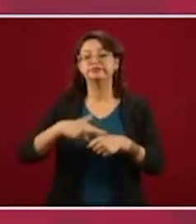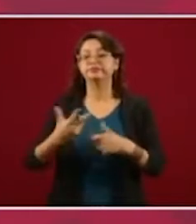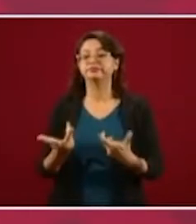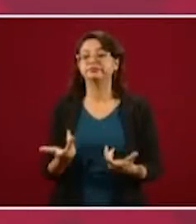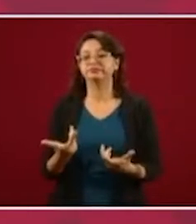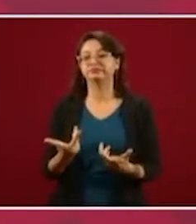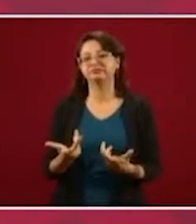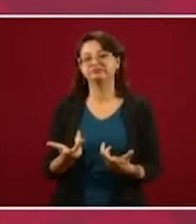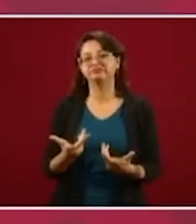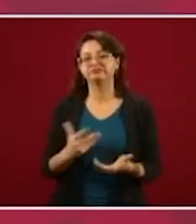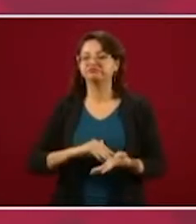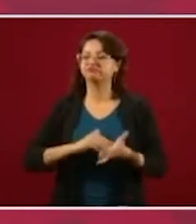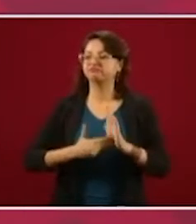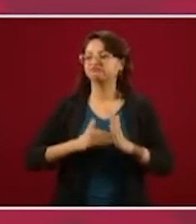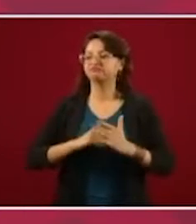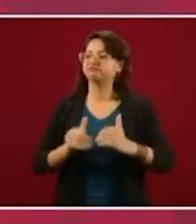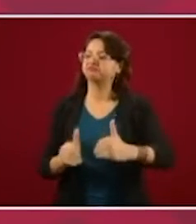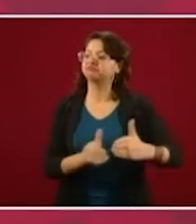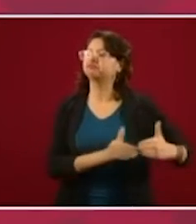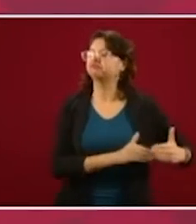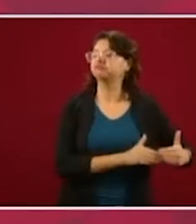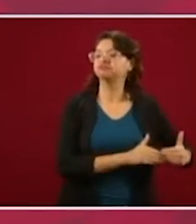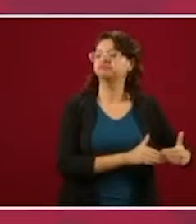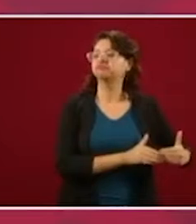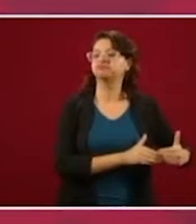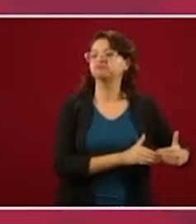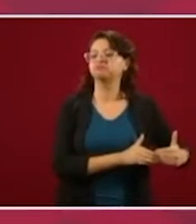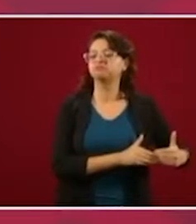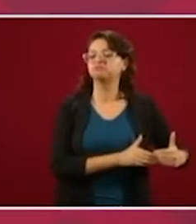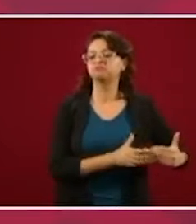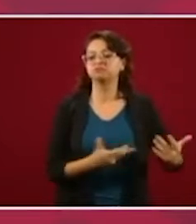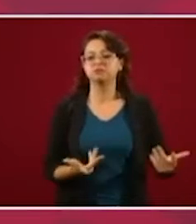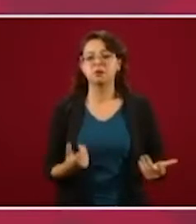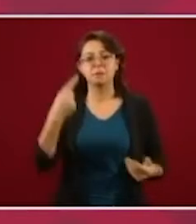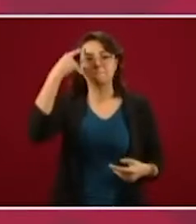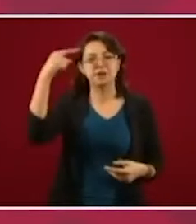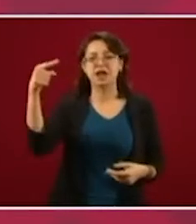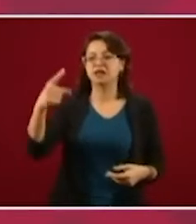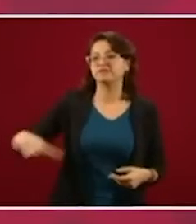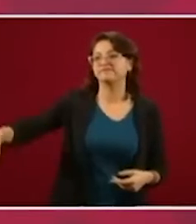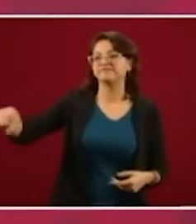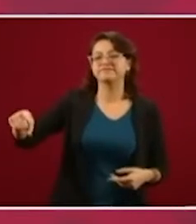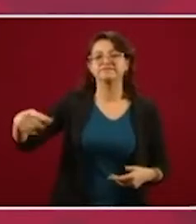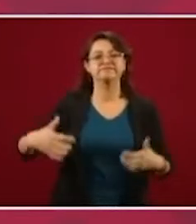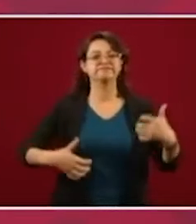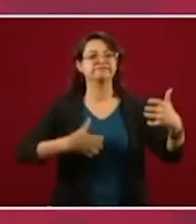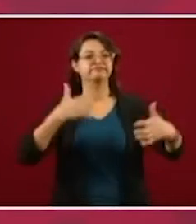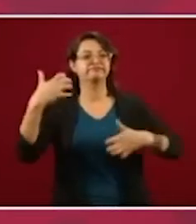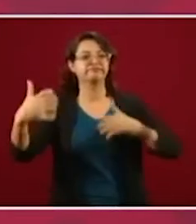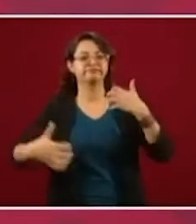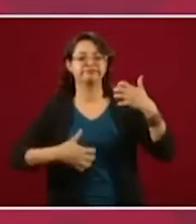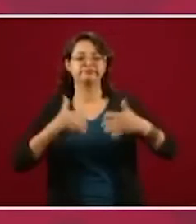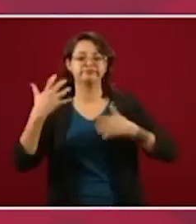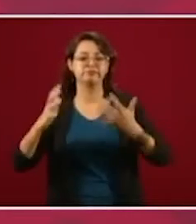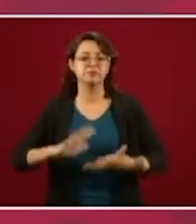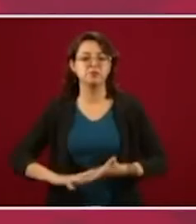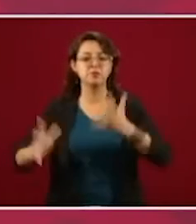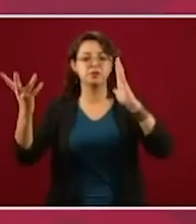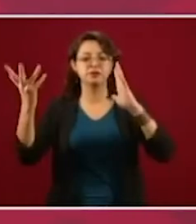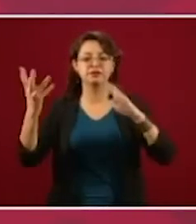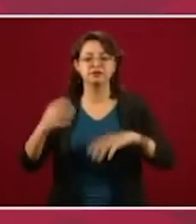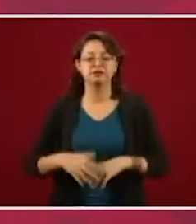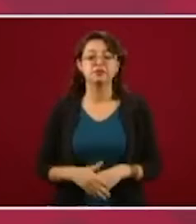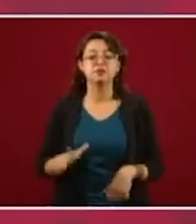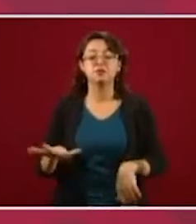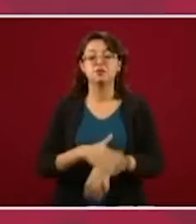causando este descontrol por los contratos